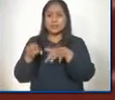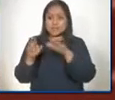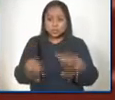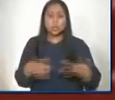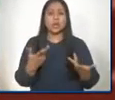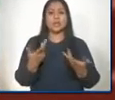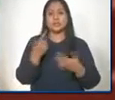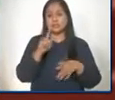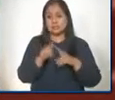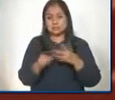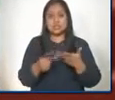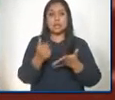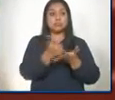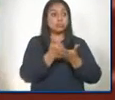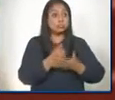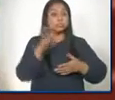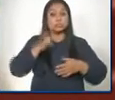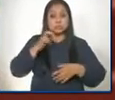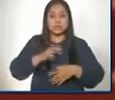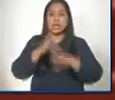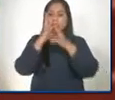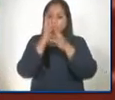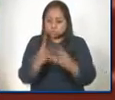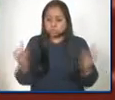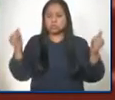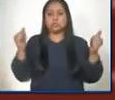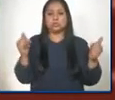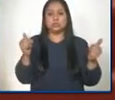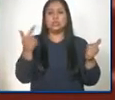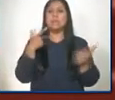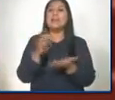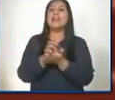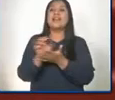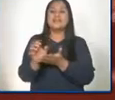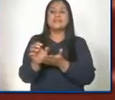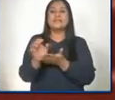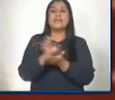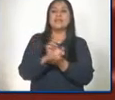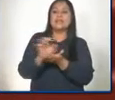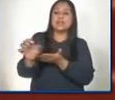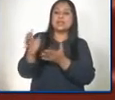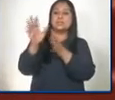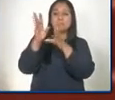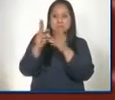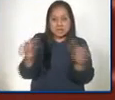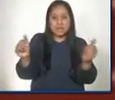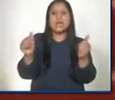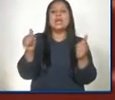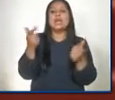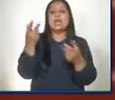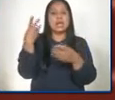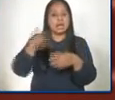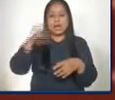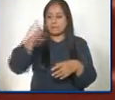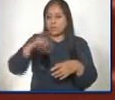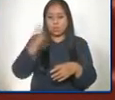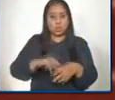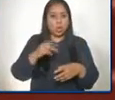humano necesario, para poder mitigar y prevenir, mitigar y apagar los incendios forestales lo más rápido